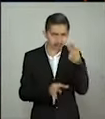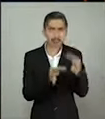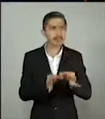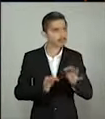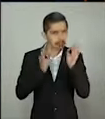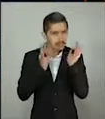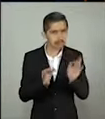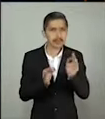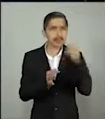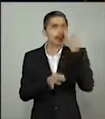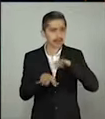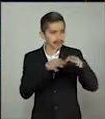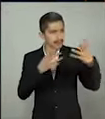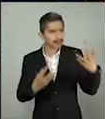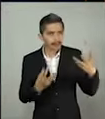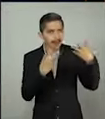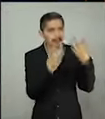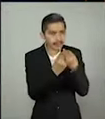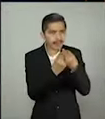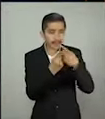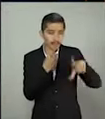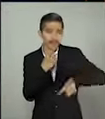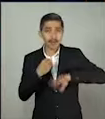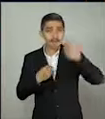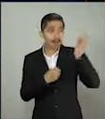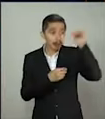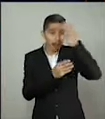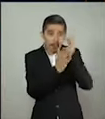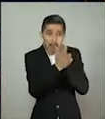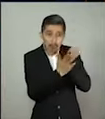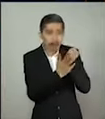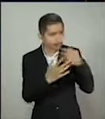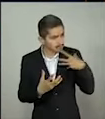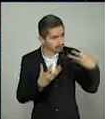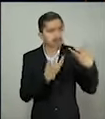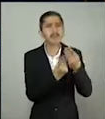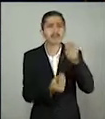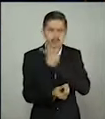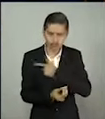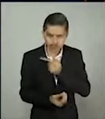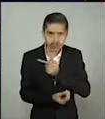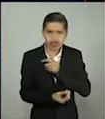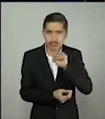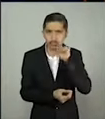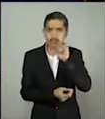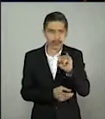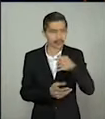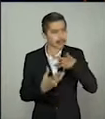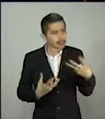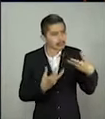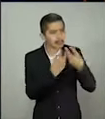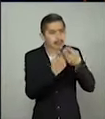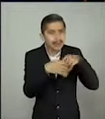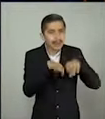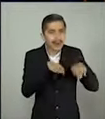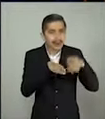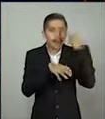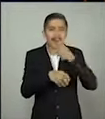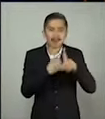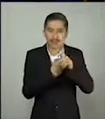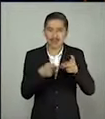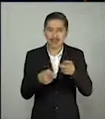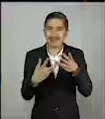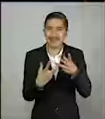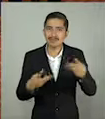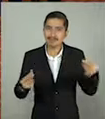listo para coadyuvar en lo que el gobierno federal decida y con mucho gusto acompañamos a que este